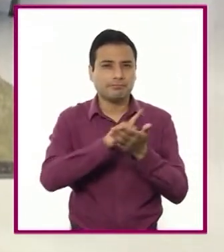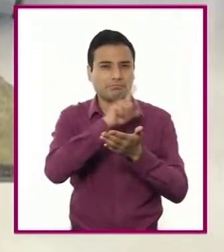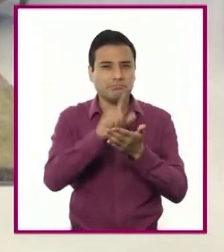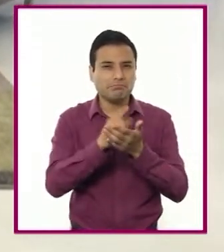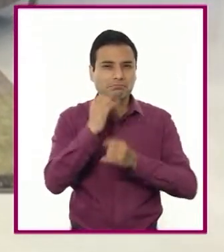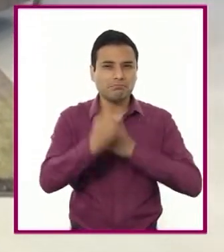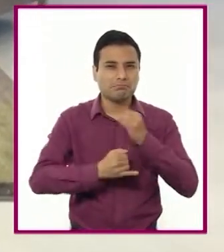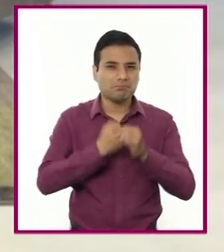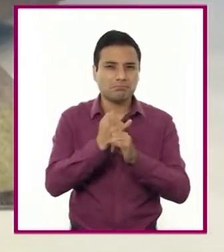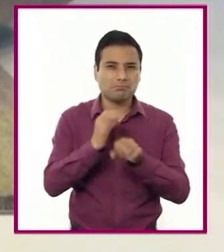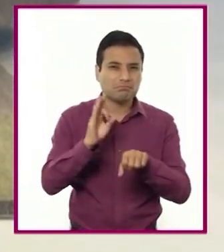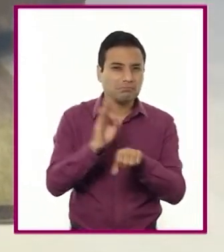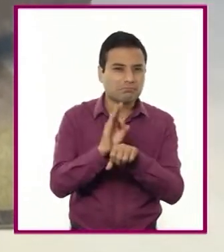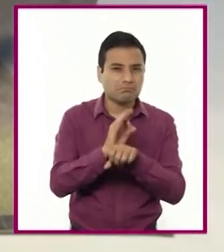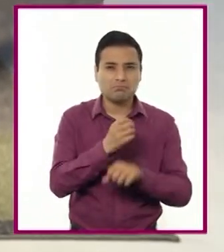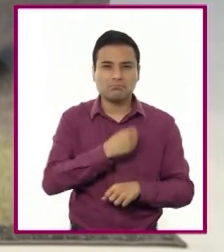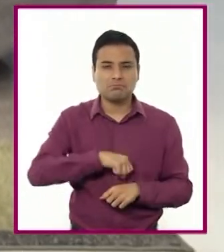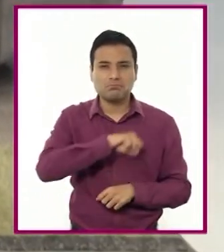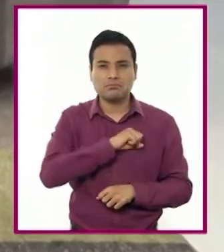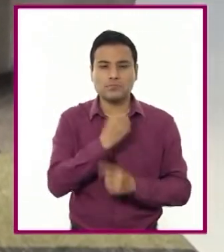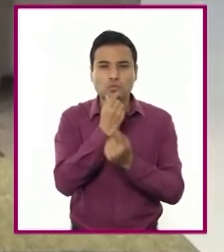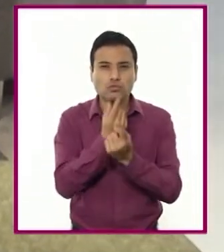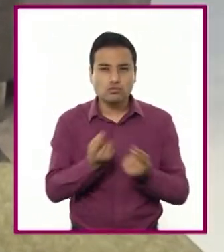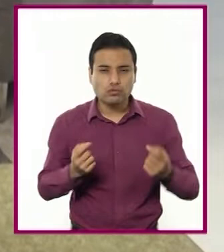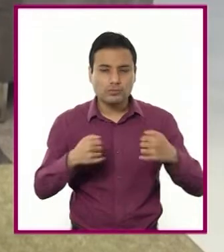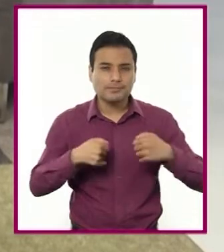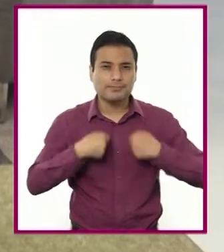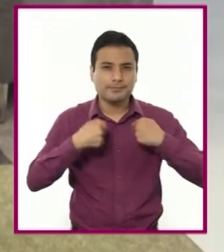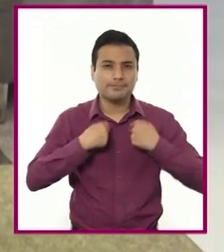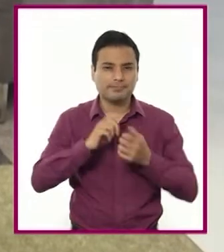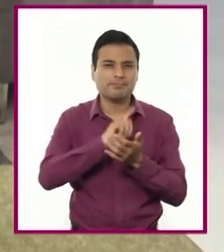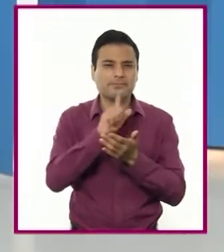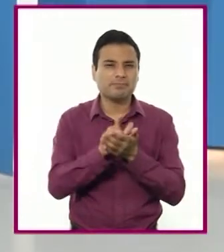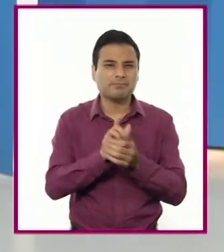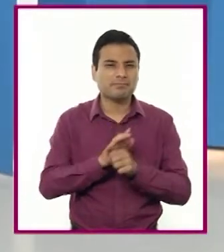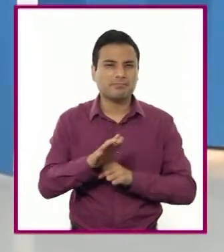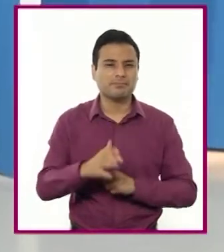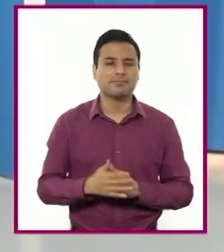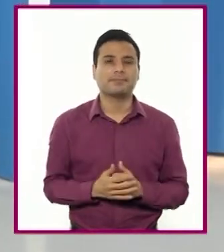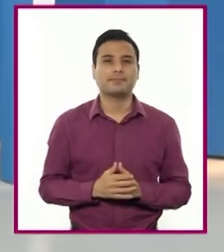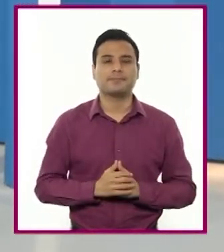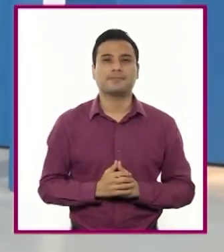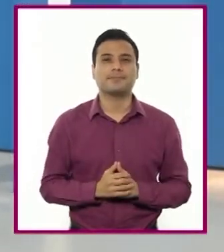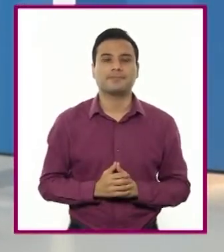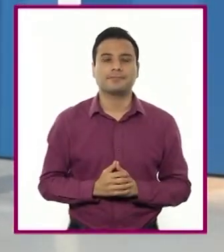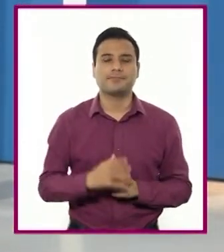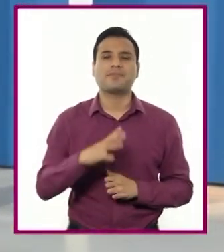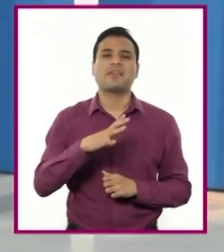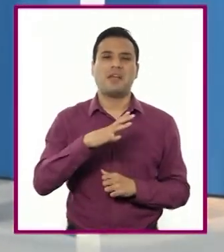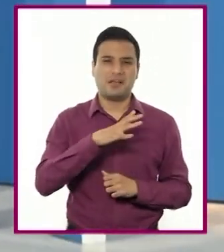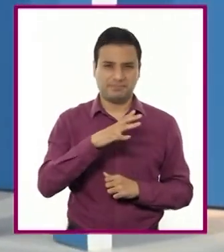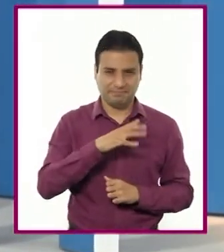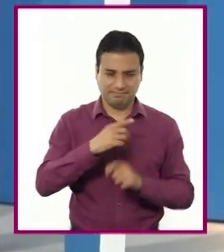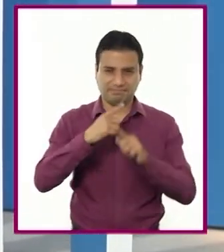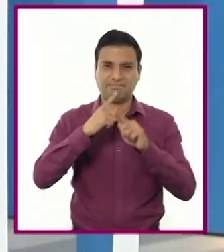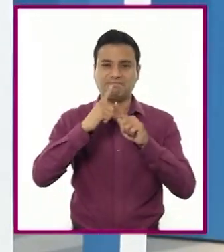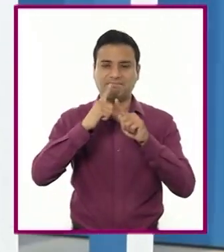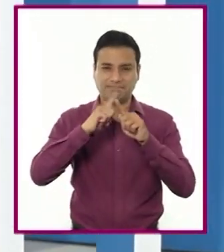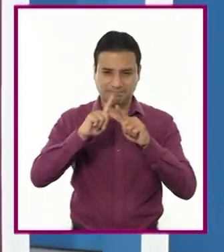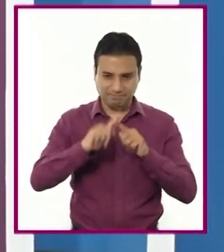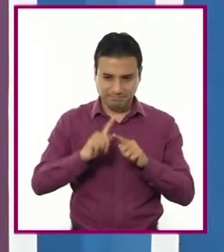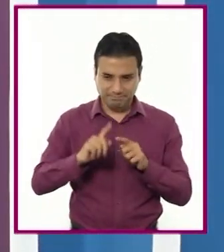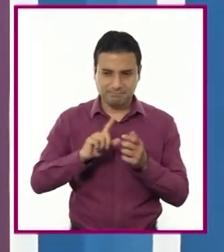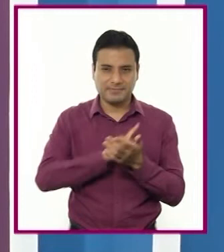el derecho a la salud de niñas, niños y adolescentes? Hay diferentes documentos que velan por la salud